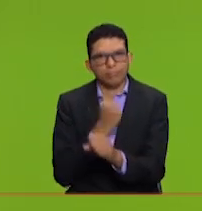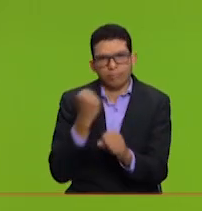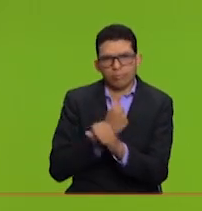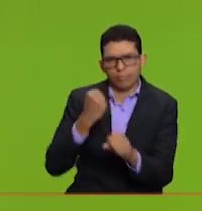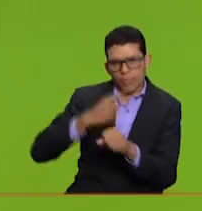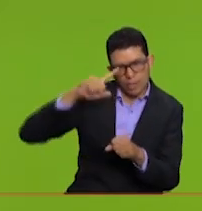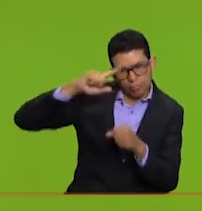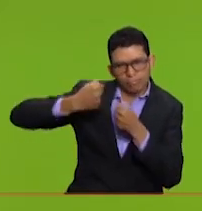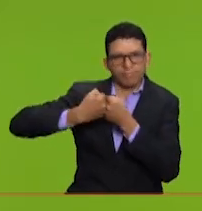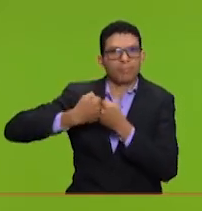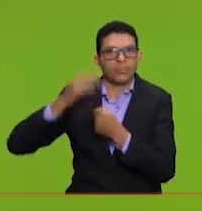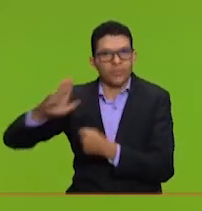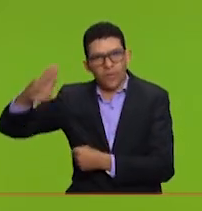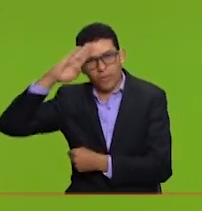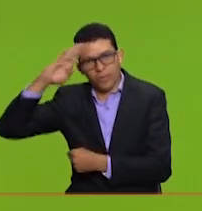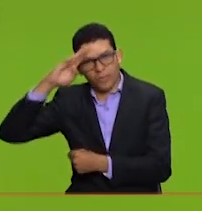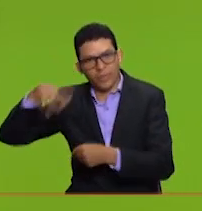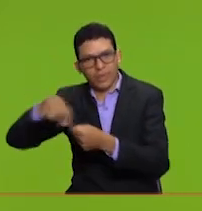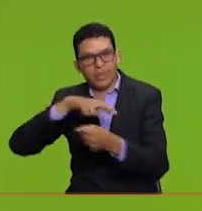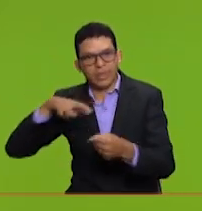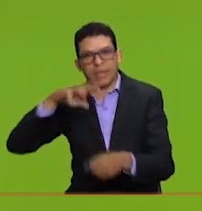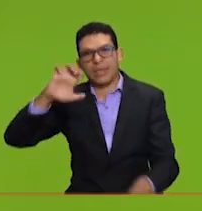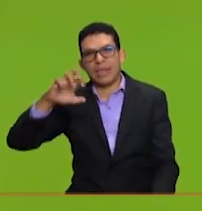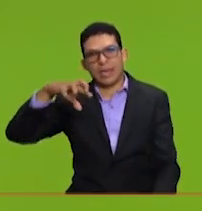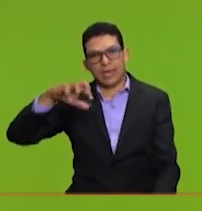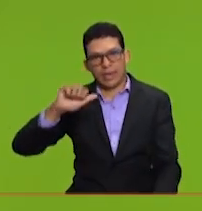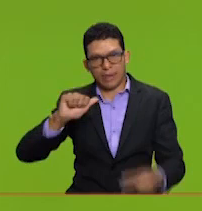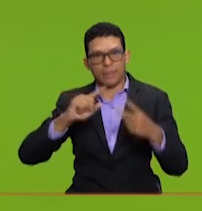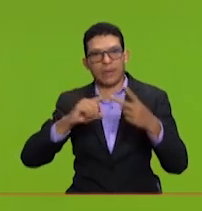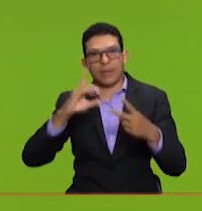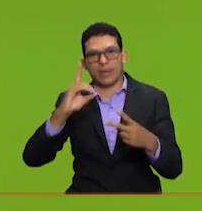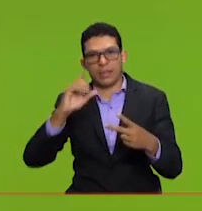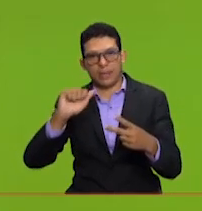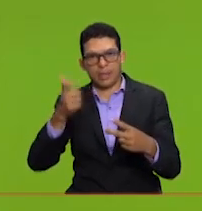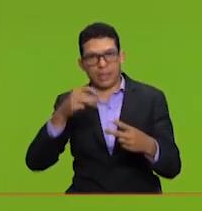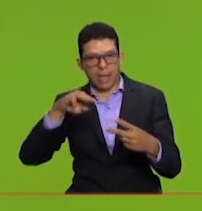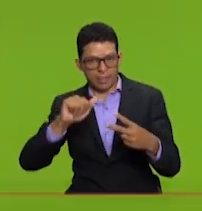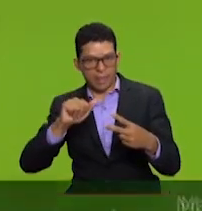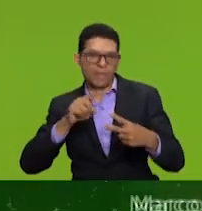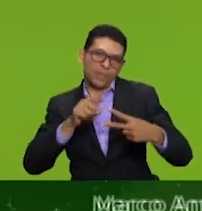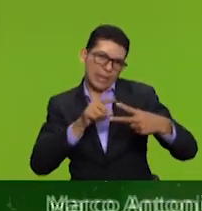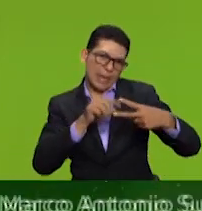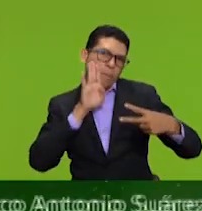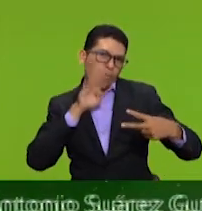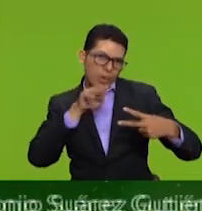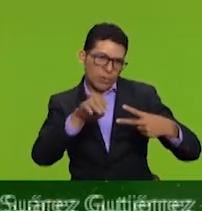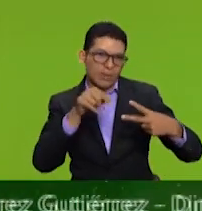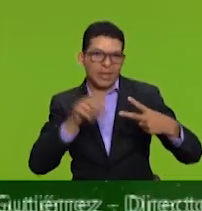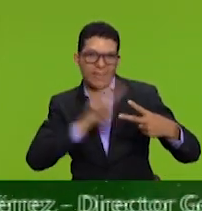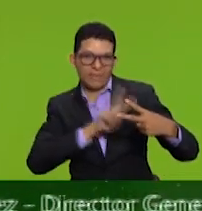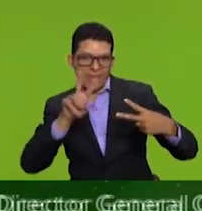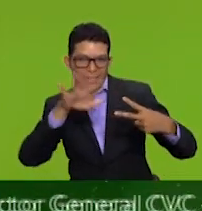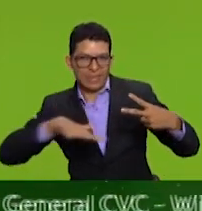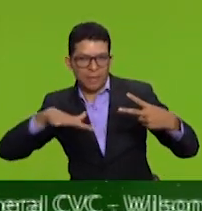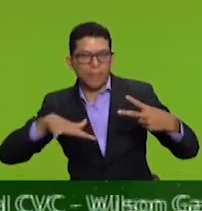los controles con autoridades ambientales de la región como EPA y DACMA, EPA Buenaventura y DACMA. Entonces la región